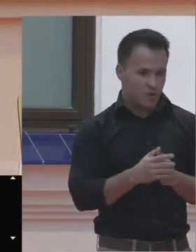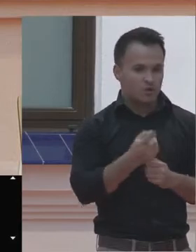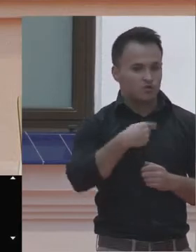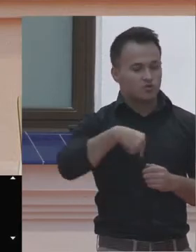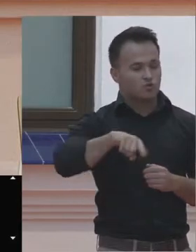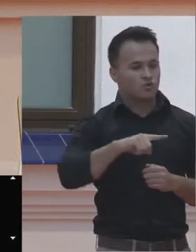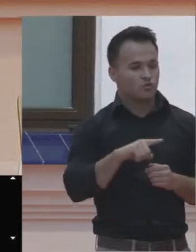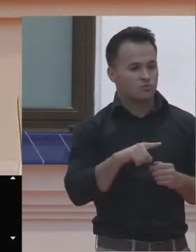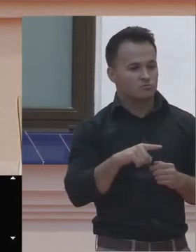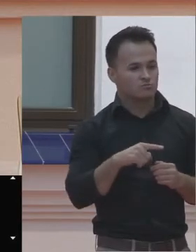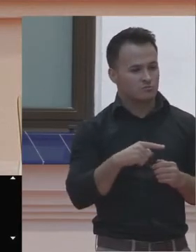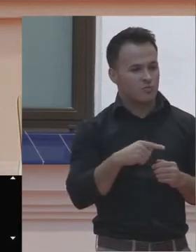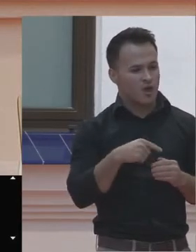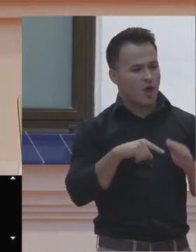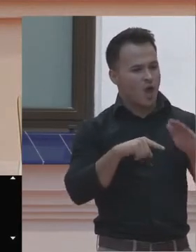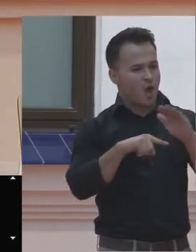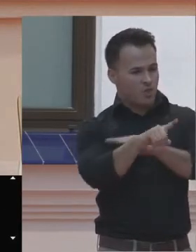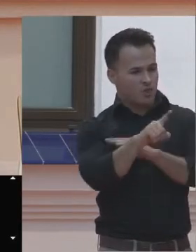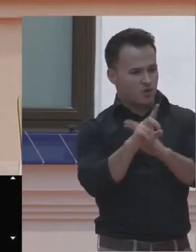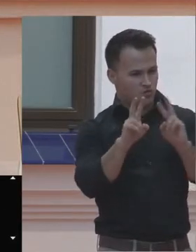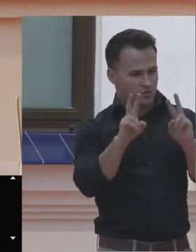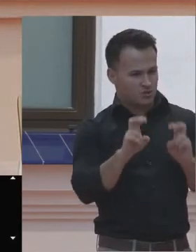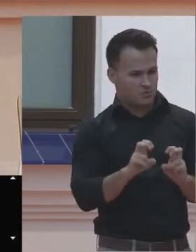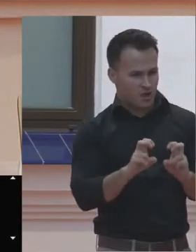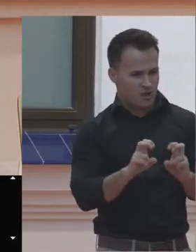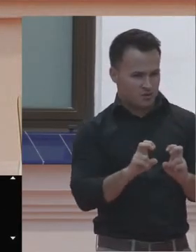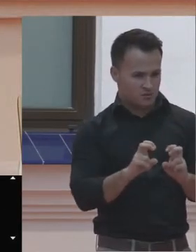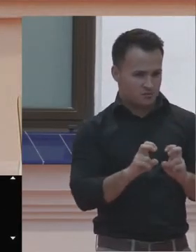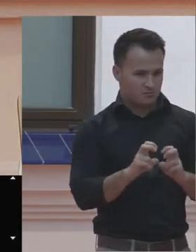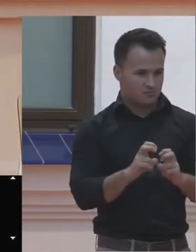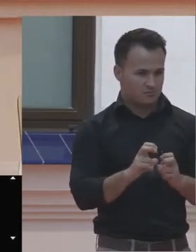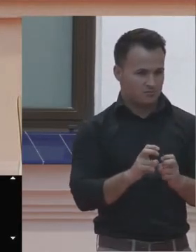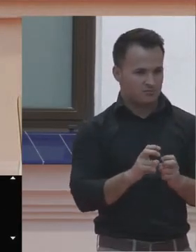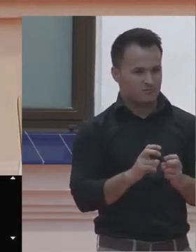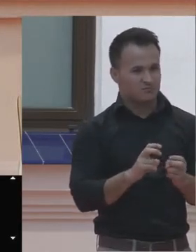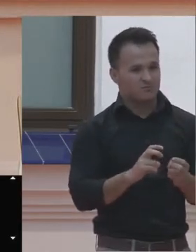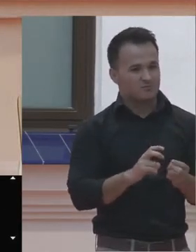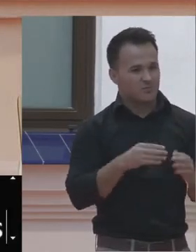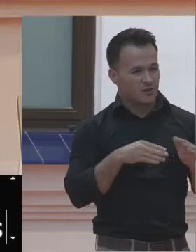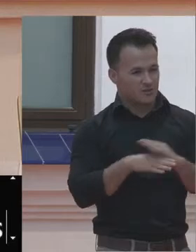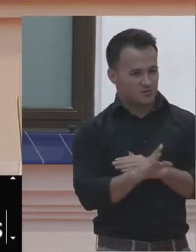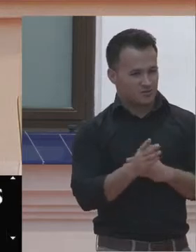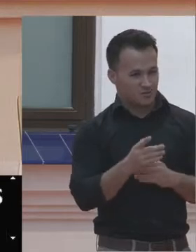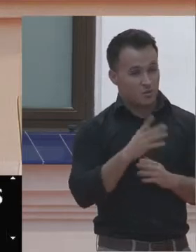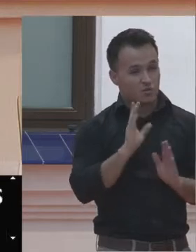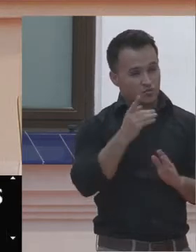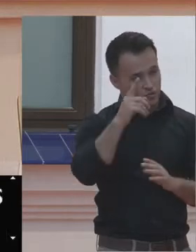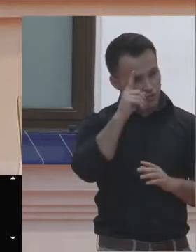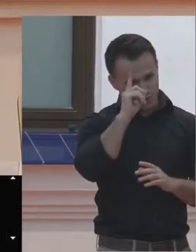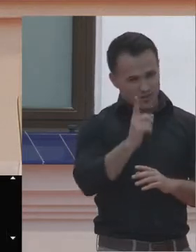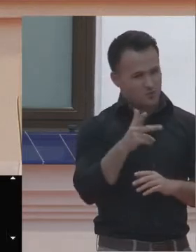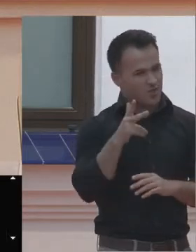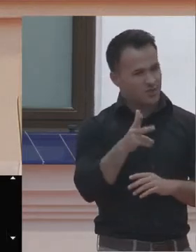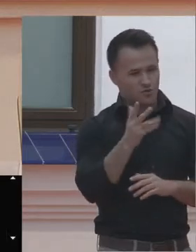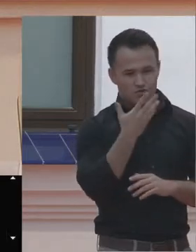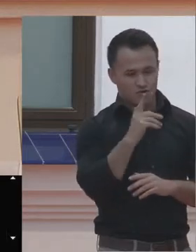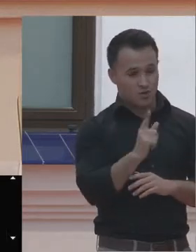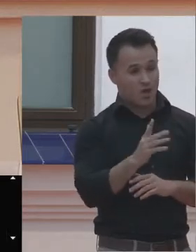Somos unos analfabetos en cuestión de nuestros derechos. Los ciudadanos, las personas, no conocemos los derechos que tenemos. Pero es que